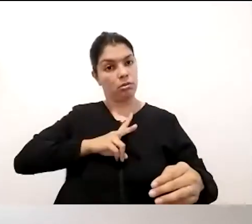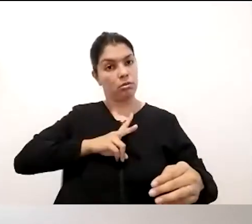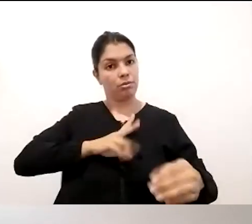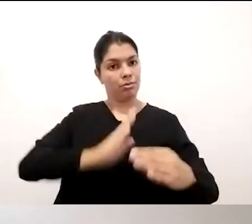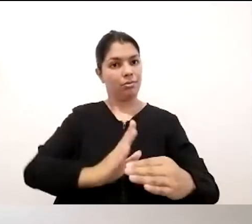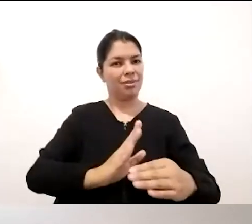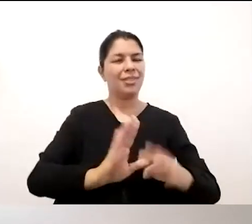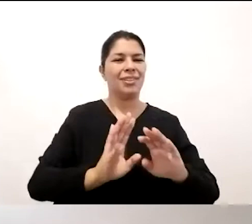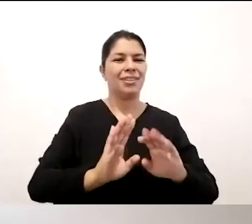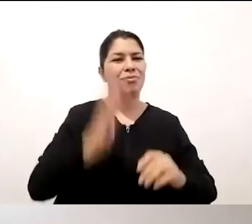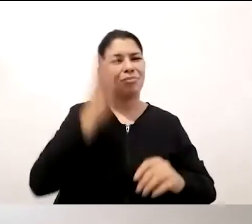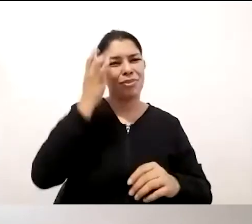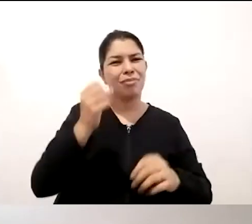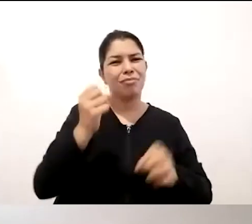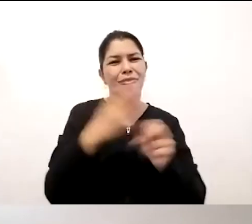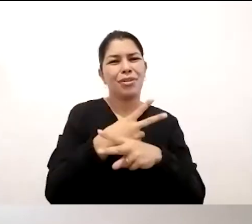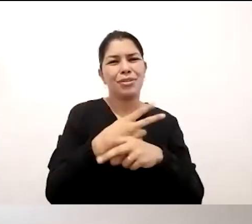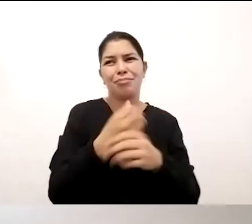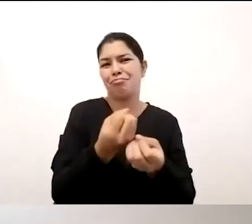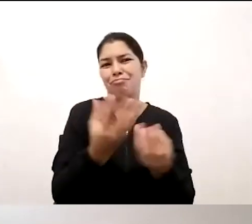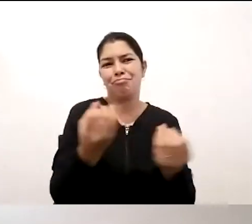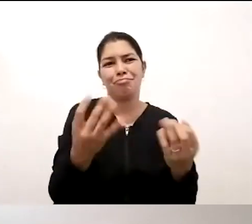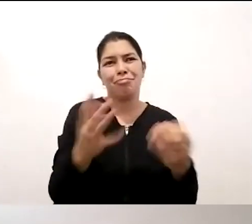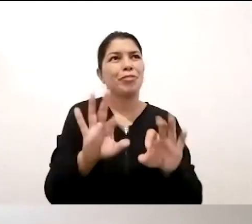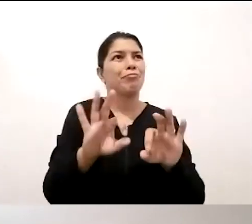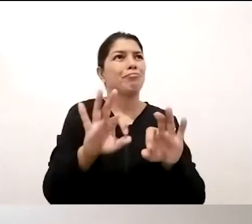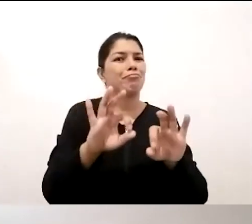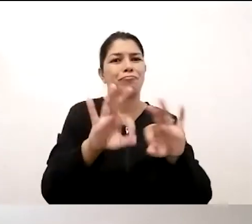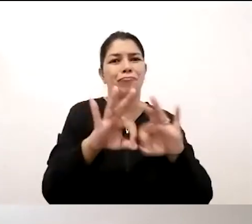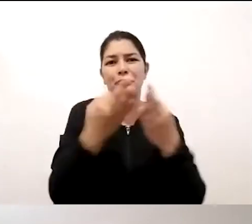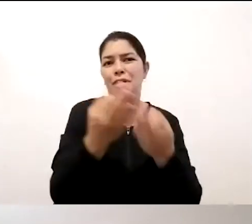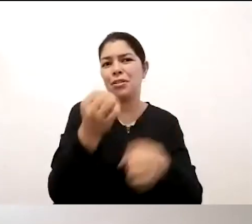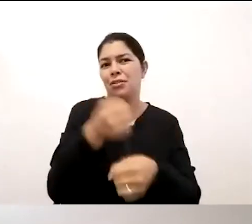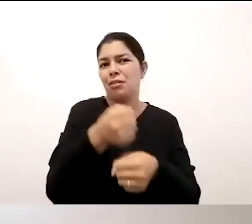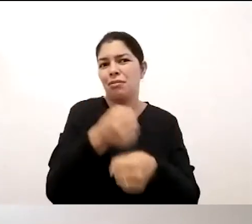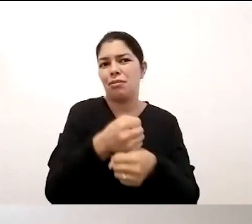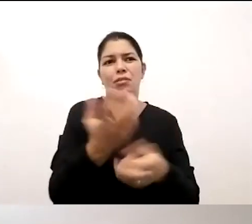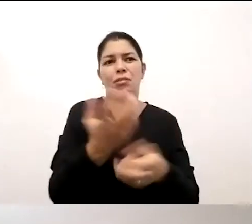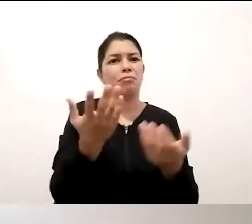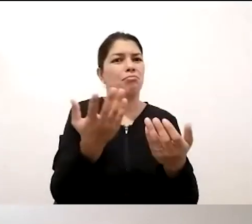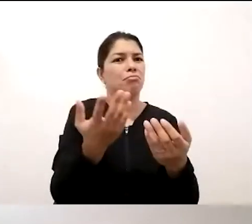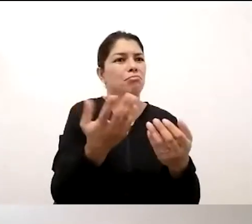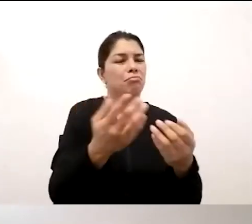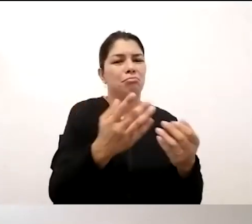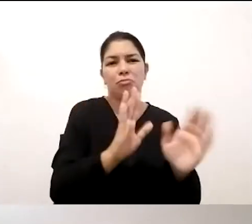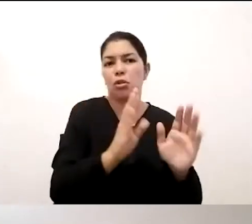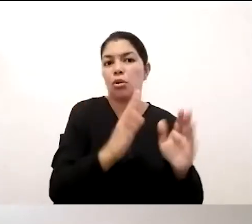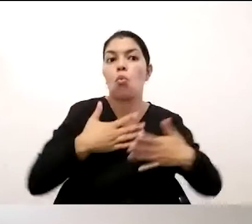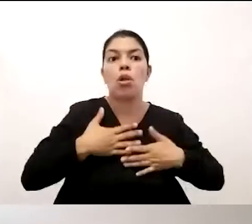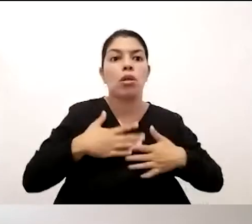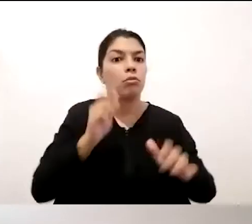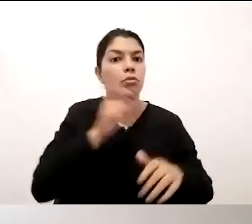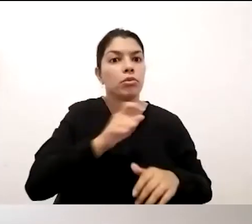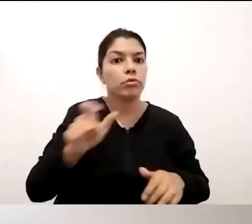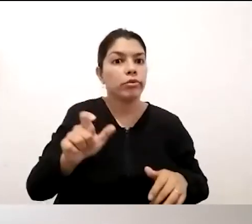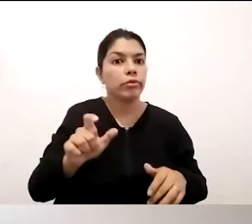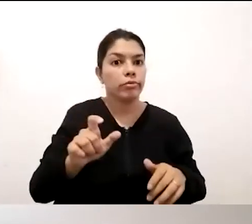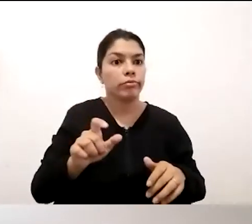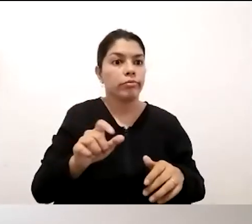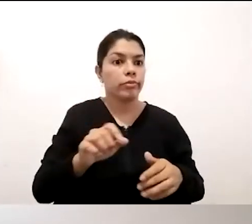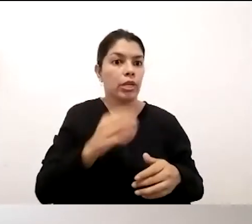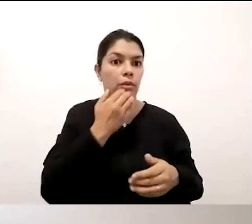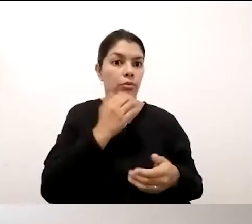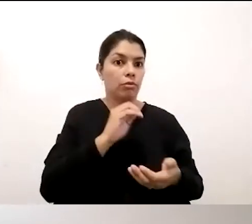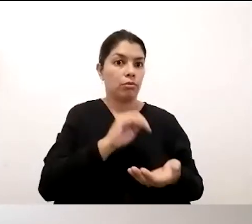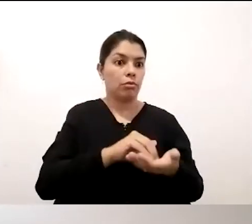en todos los ámbitos de la vida y puede afectar a cualquier persona que se identifique con una identidad de género u